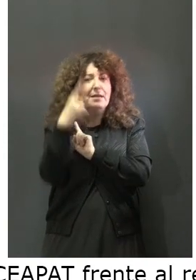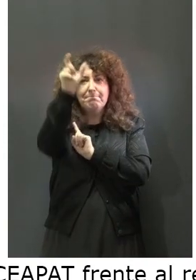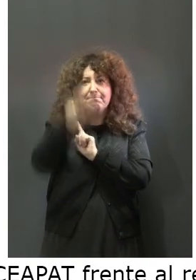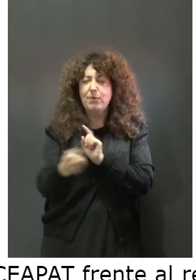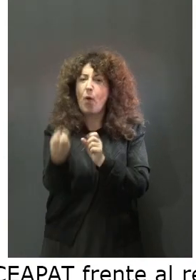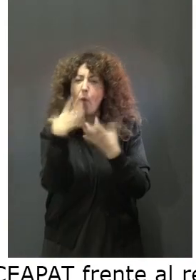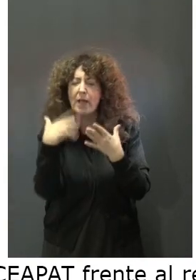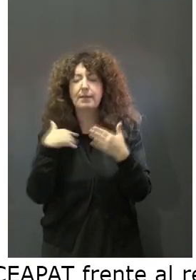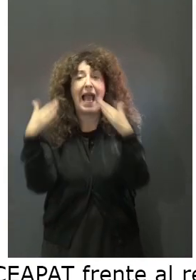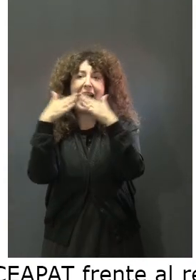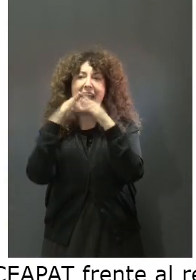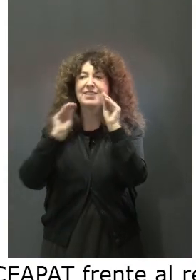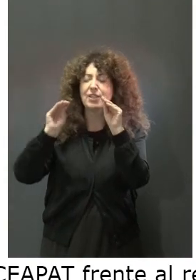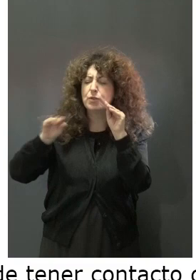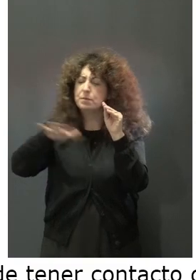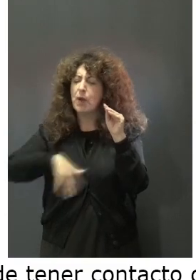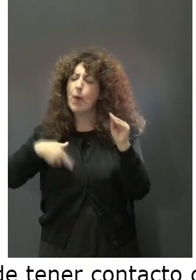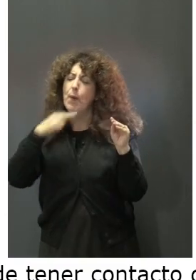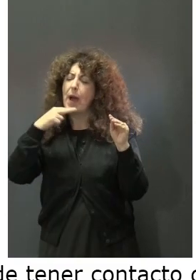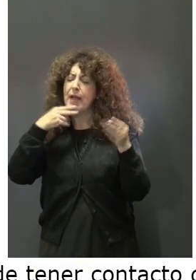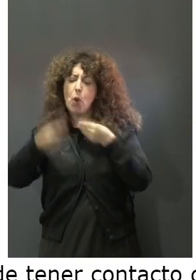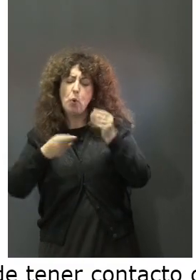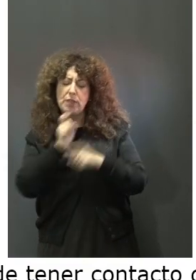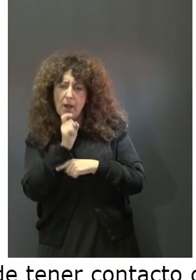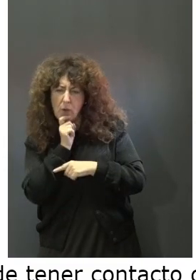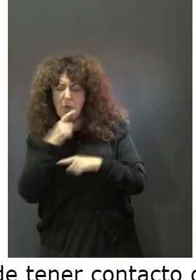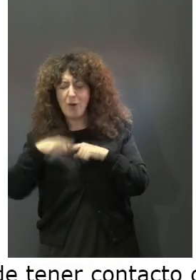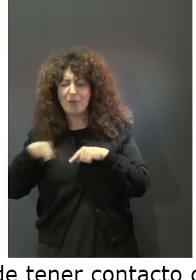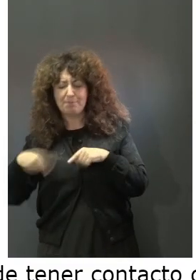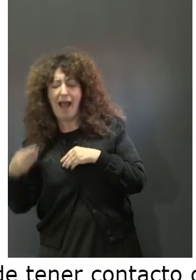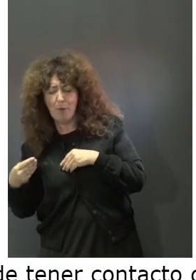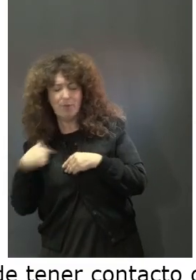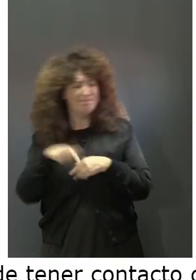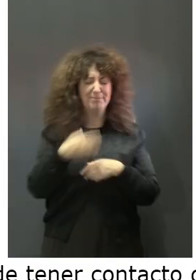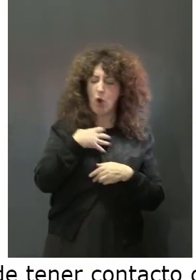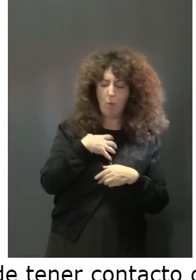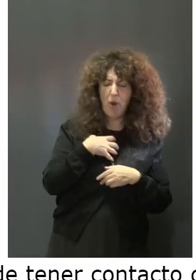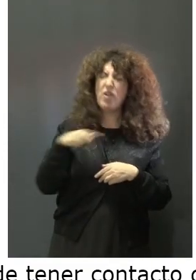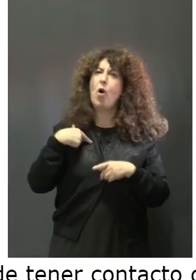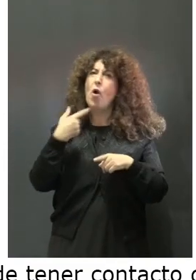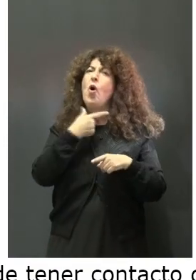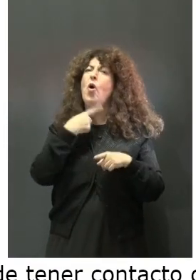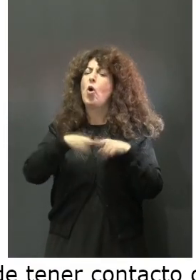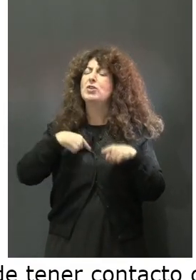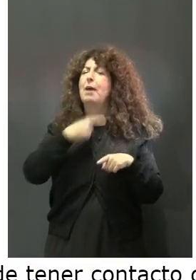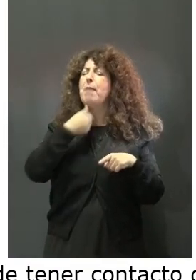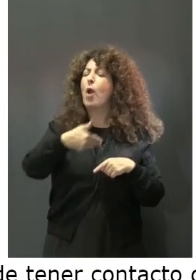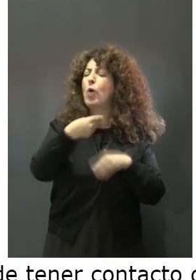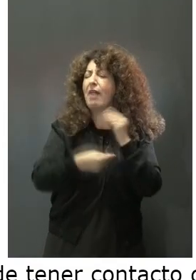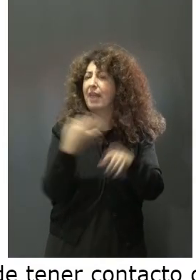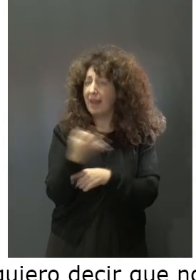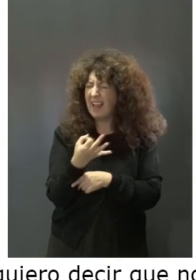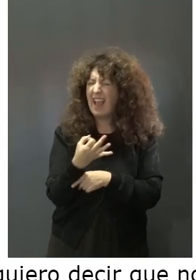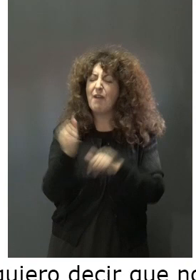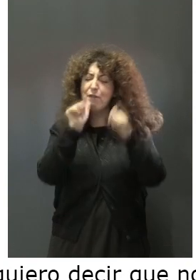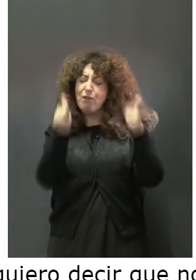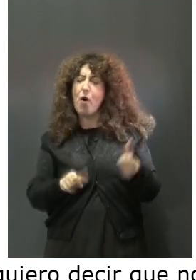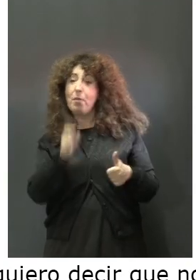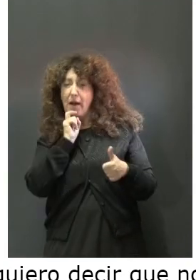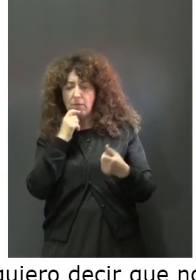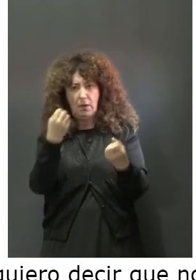en su vivienda, cómo utilizan el baño, qué es lo que pueden y no pueden hacer, qué es lo que les gustaría hacer, cómo les gustaría hacerlo. Es decir, que te